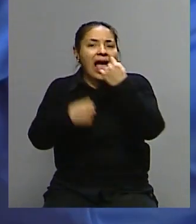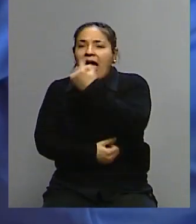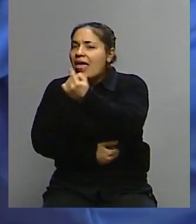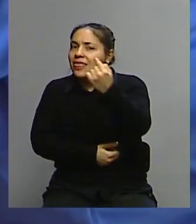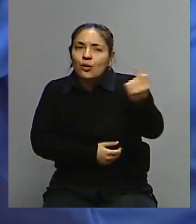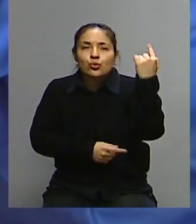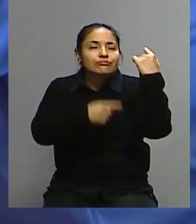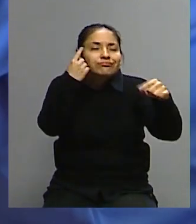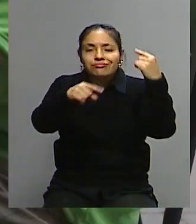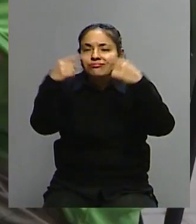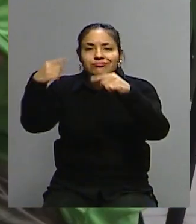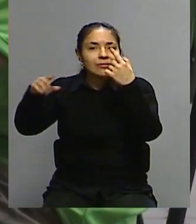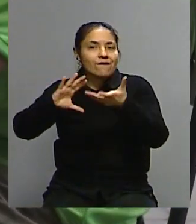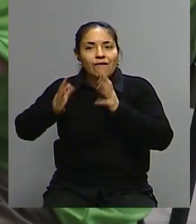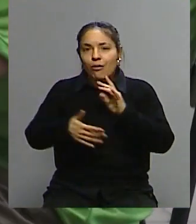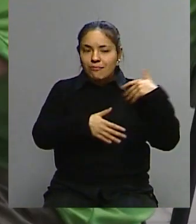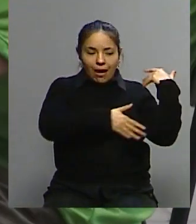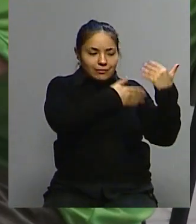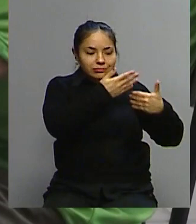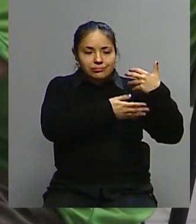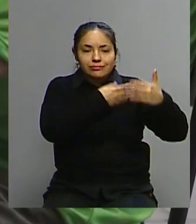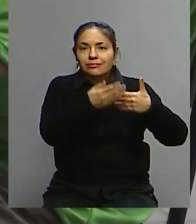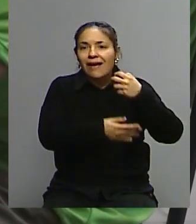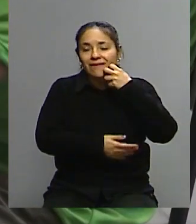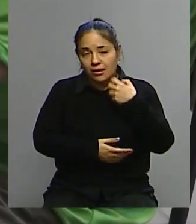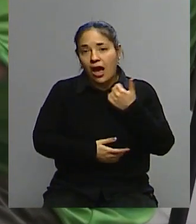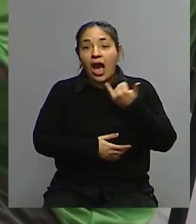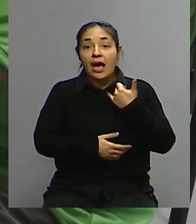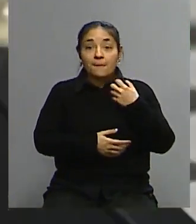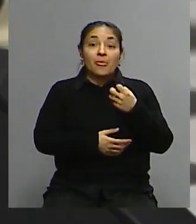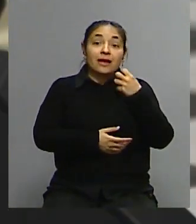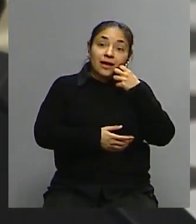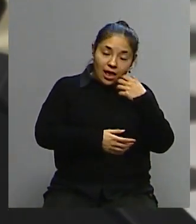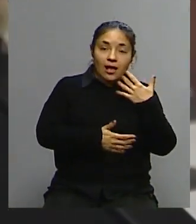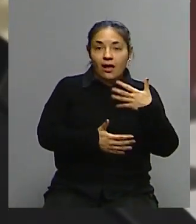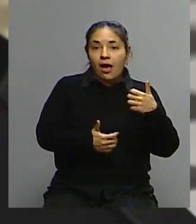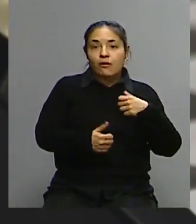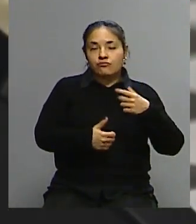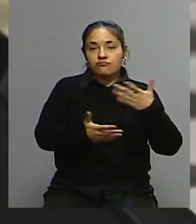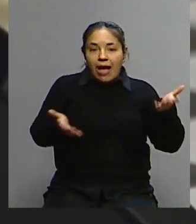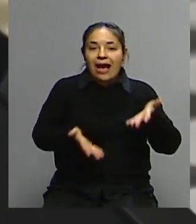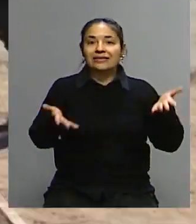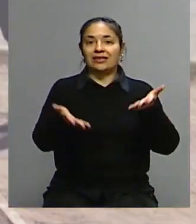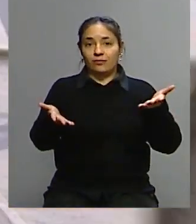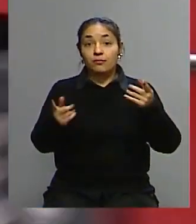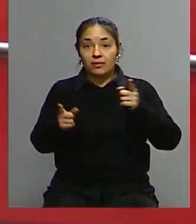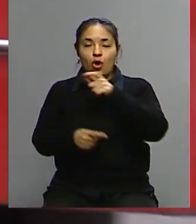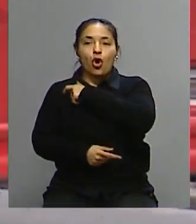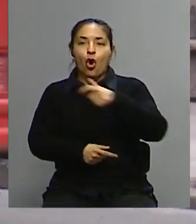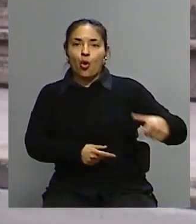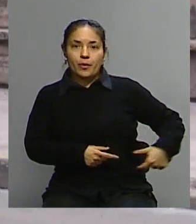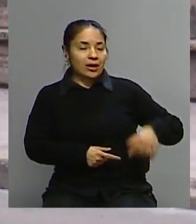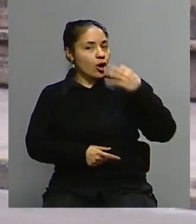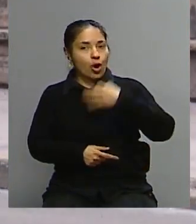existimos, ¿sí? Está el envejecimiento activo, digamos, donde definitivamente los estados tienen que